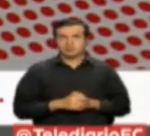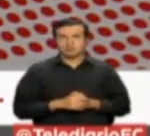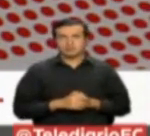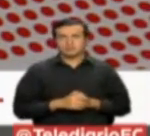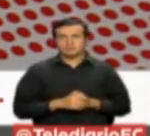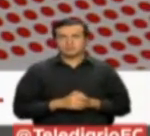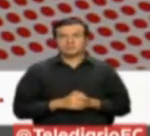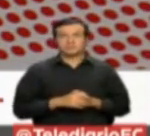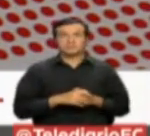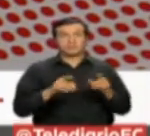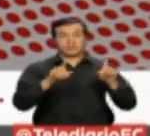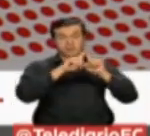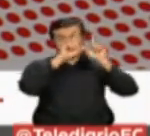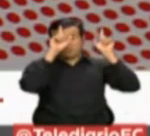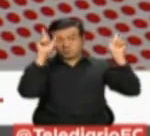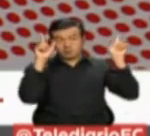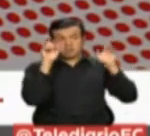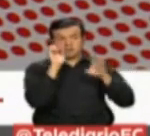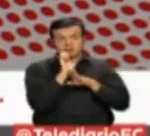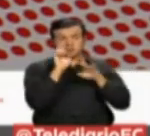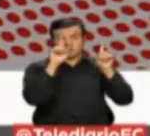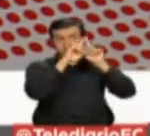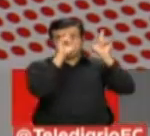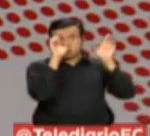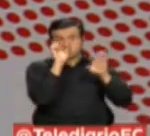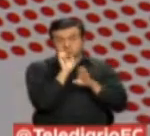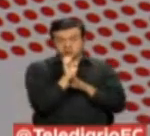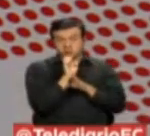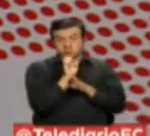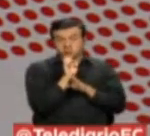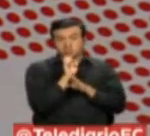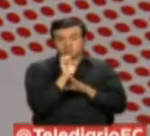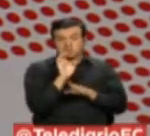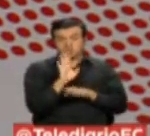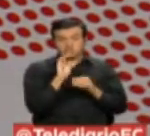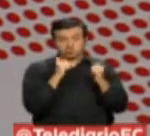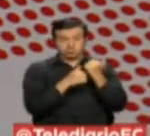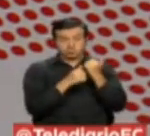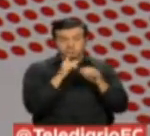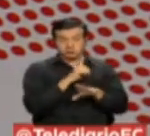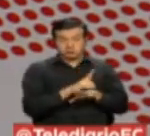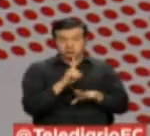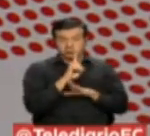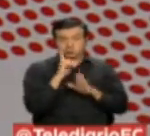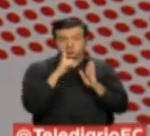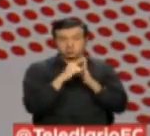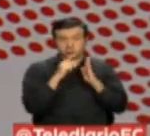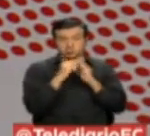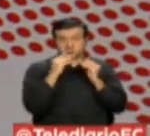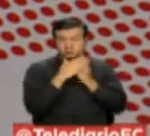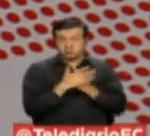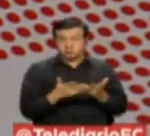Constituir o adquirir una compañía aquí en el Ecuador, principalmente, como dijo el subdirector del Servicio de Rentas Internas,